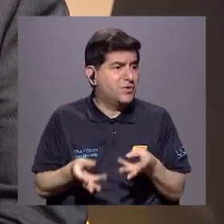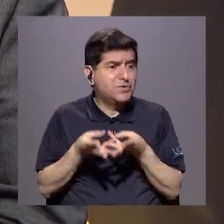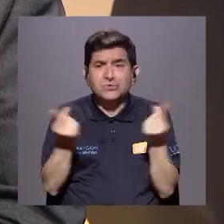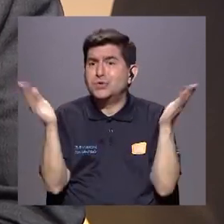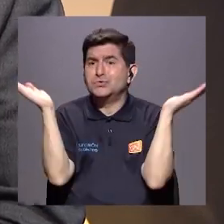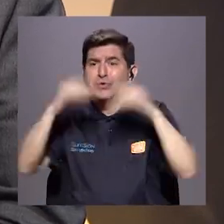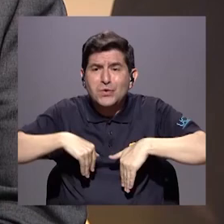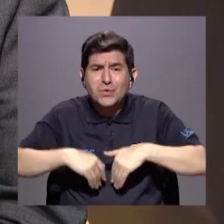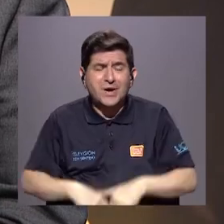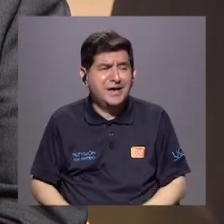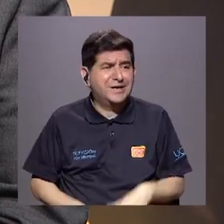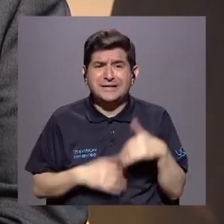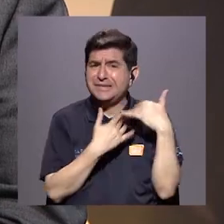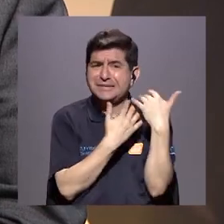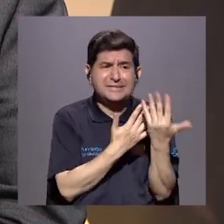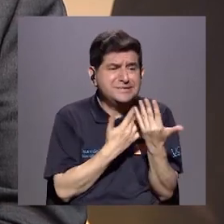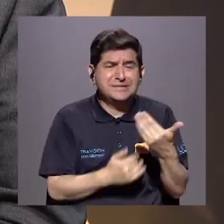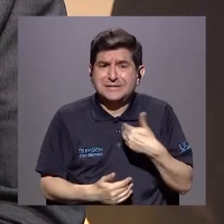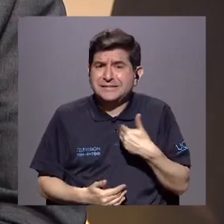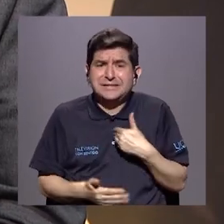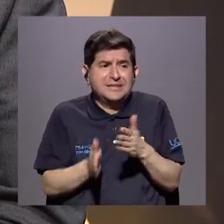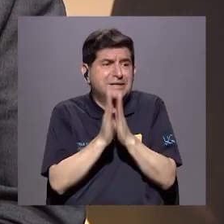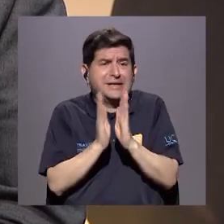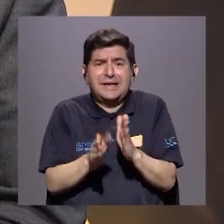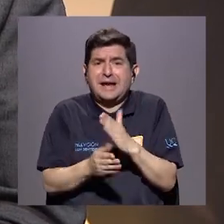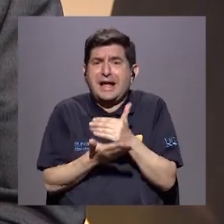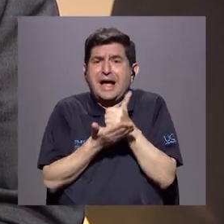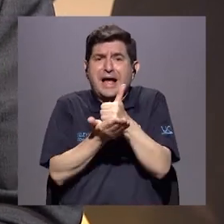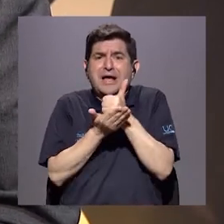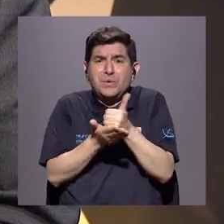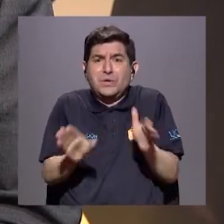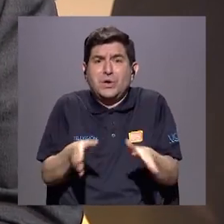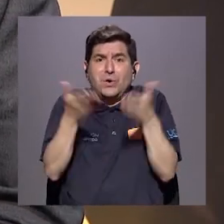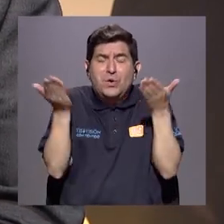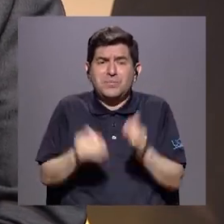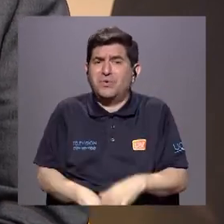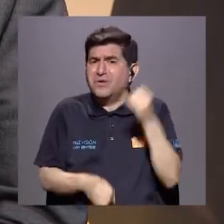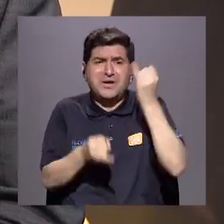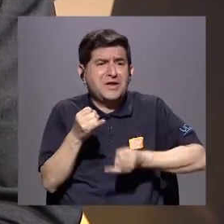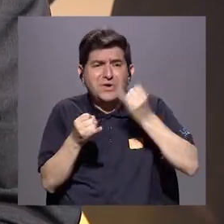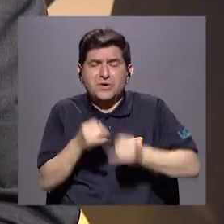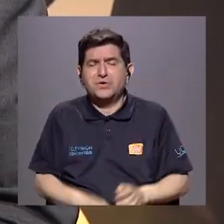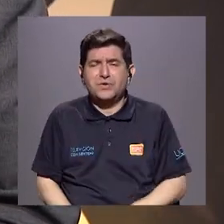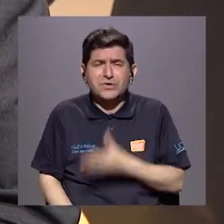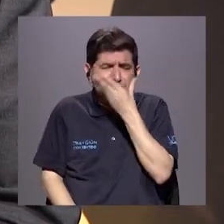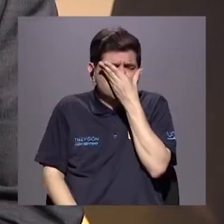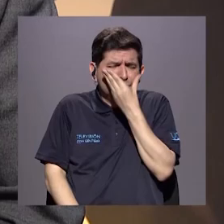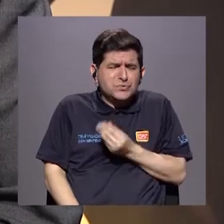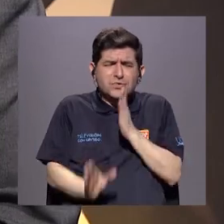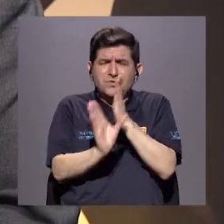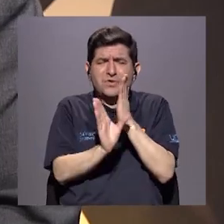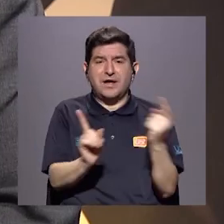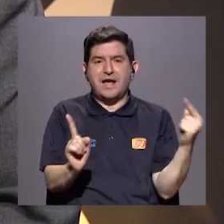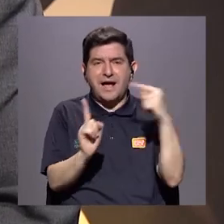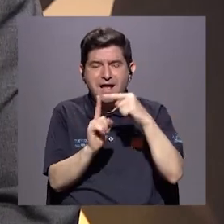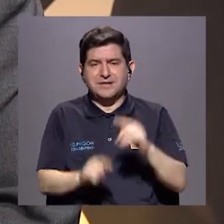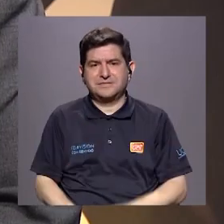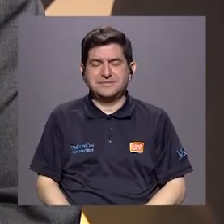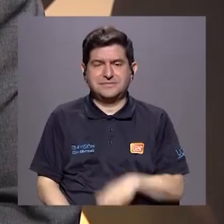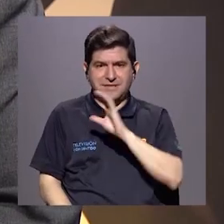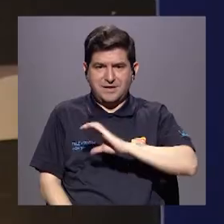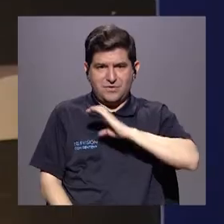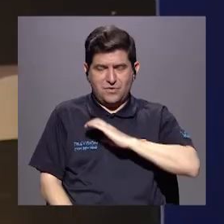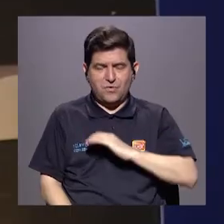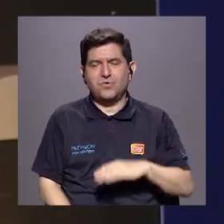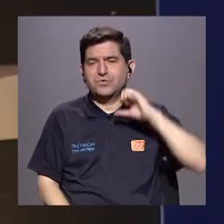salida hay una desesperanza no tengo cómo pedir ayuda y esto no se va a acabar el sufrimiento psicológico es tal que llega al comportamiento no